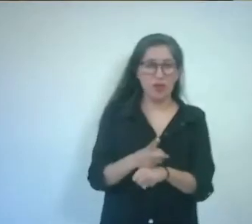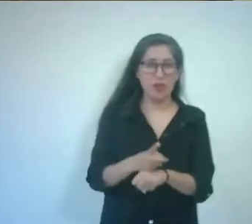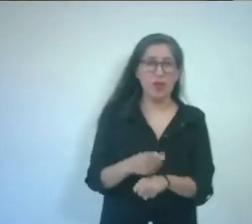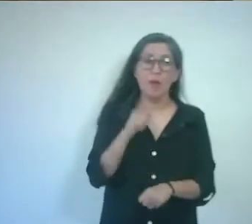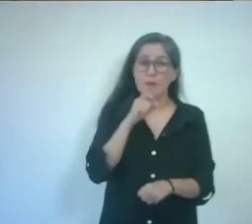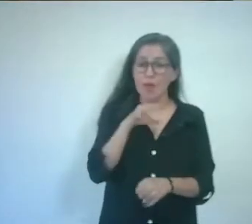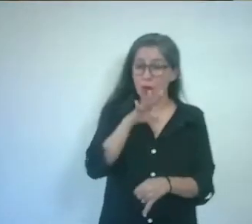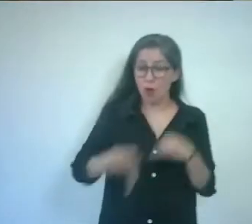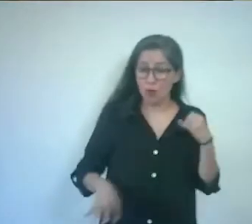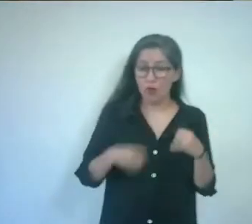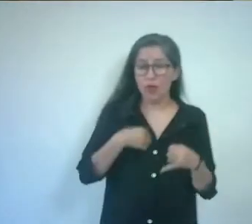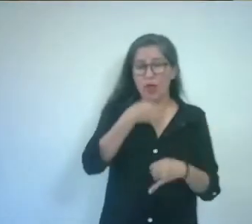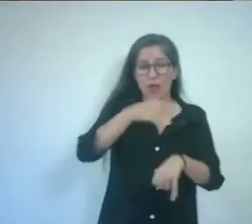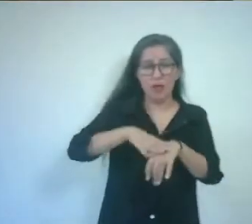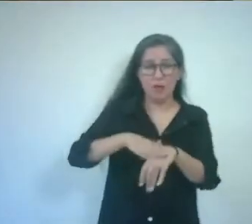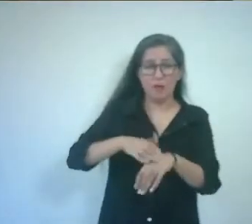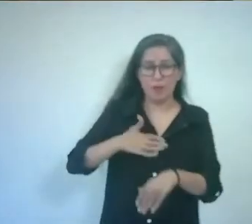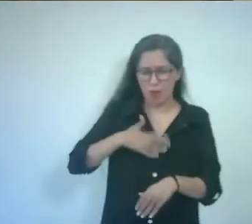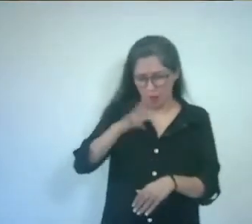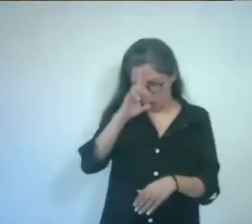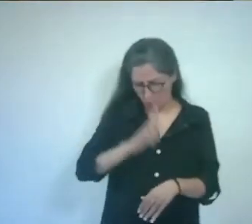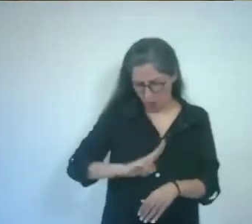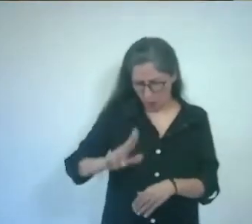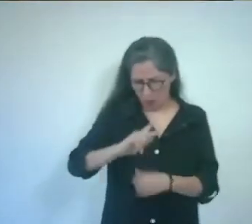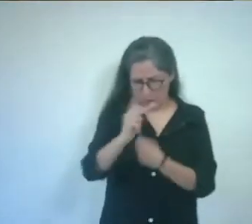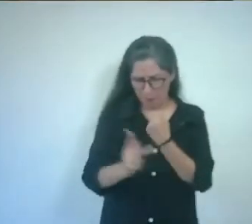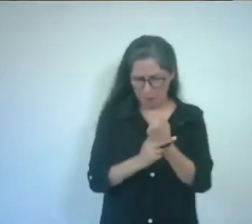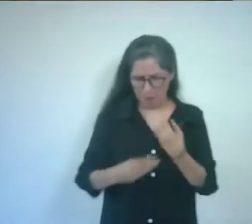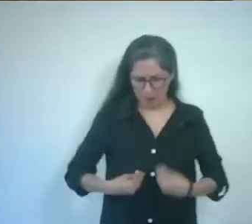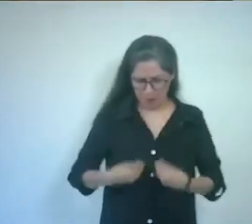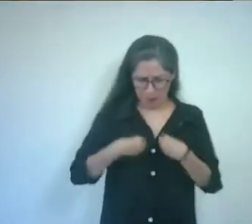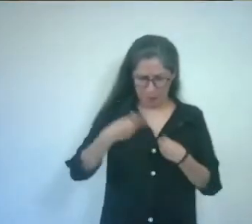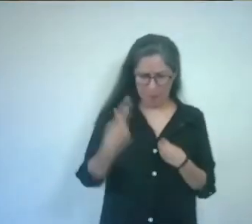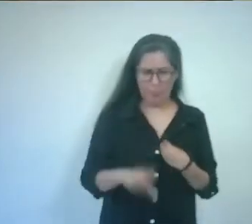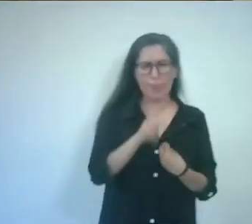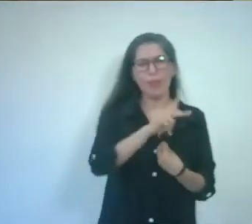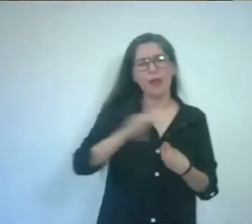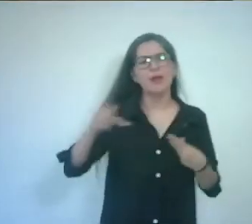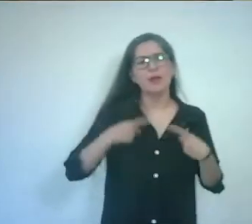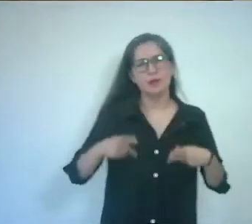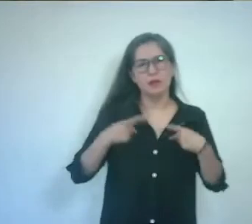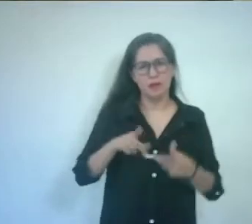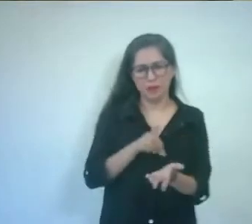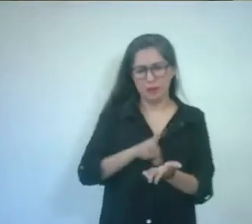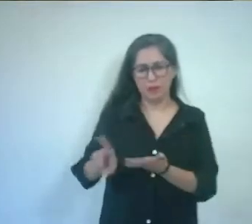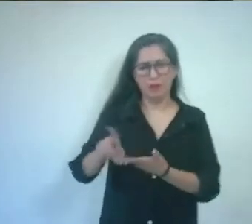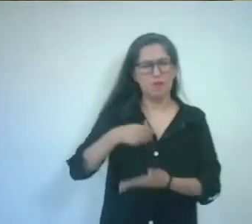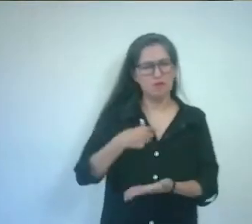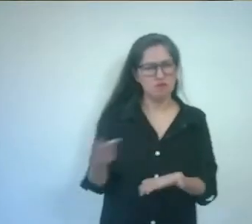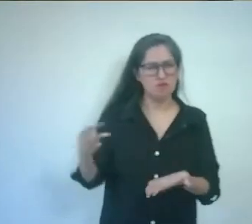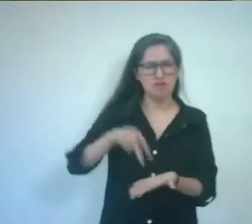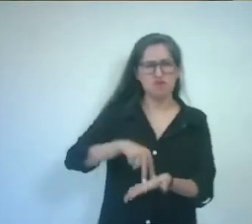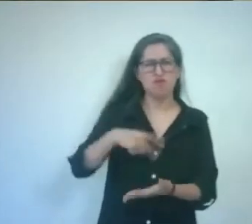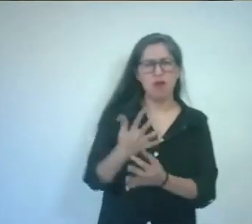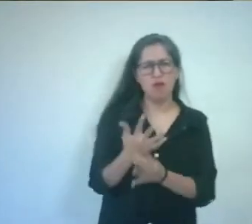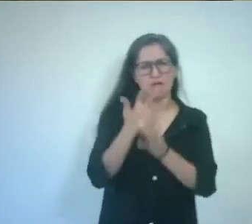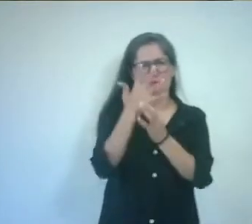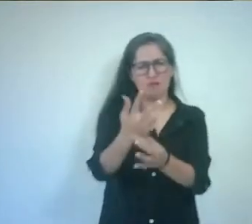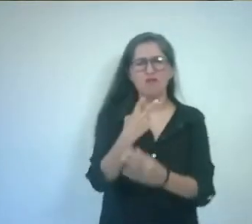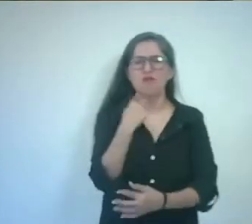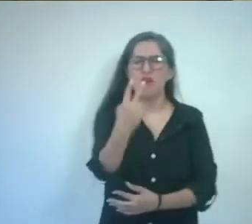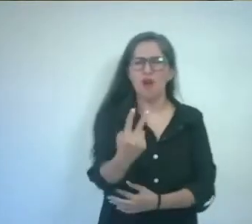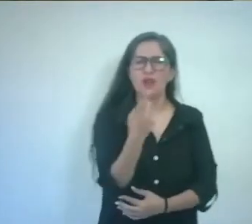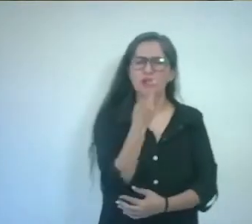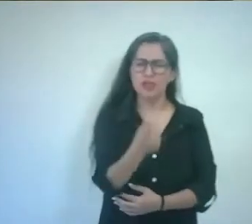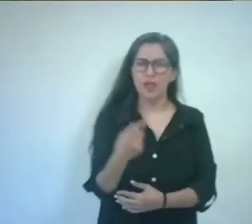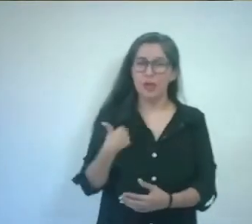que es un honor vivir en un país donde todas y todos tenemos derecho a alzar nuestra voz y a emitir nuestra preferencia